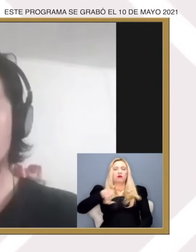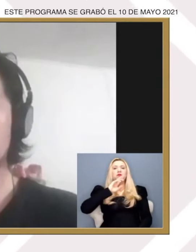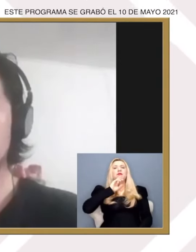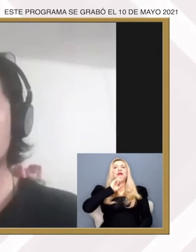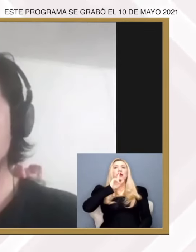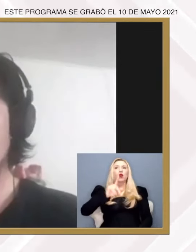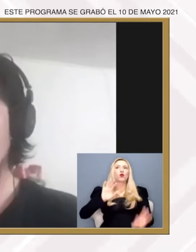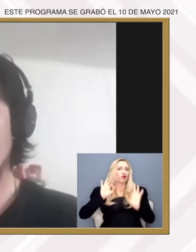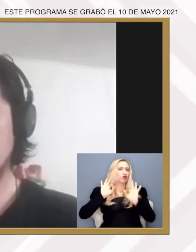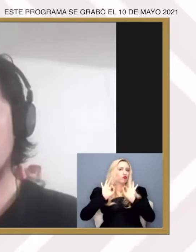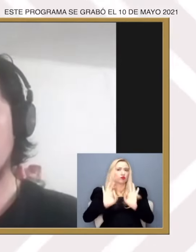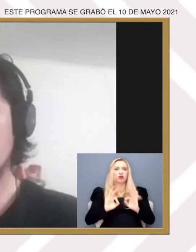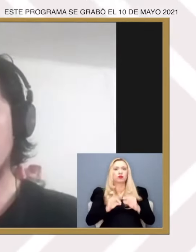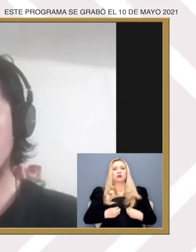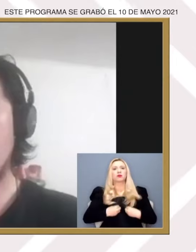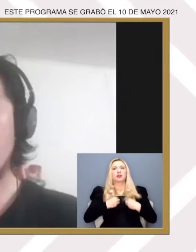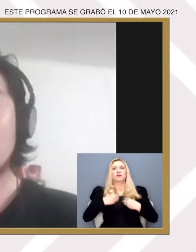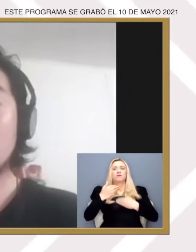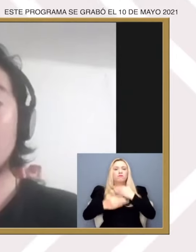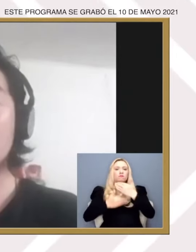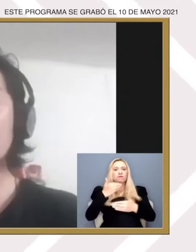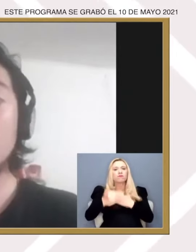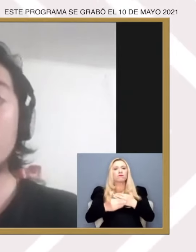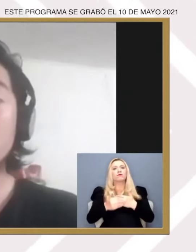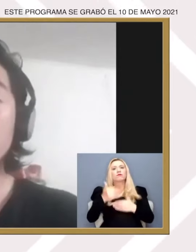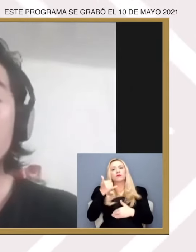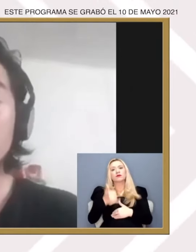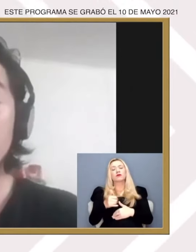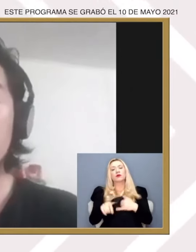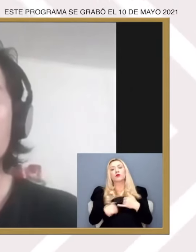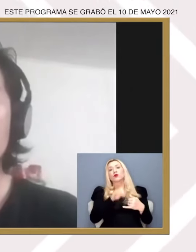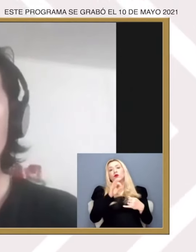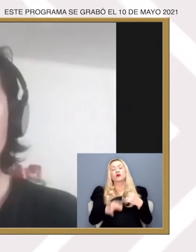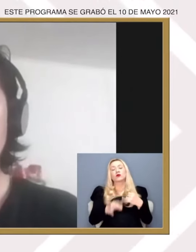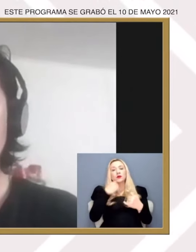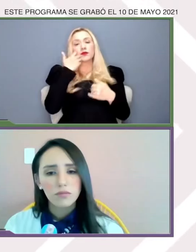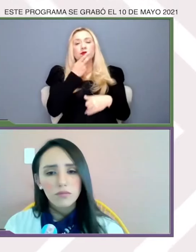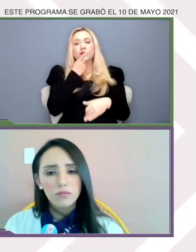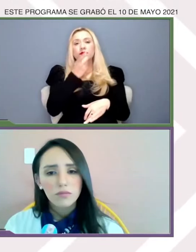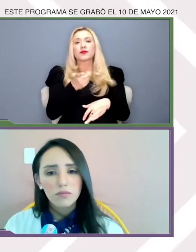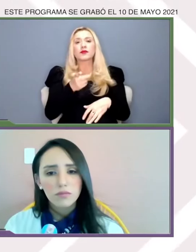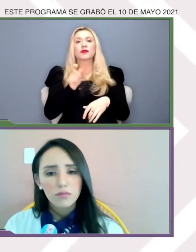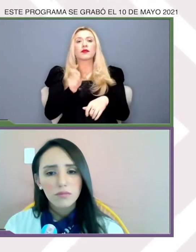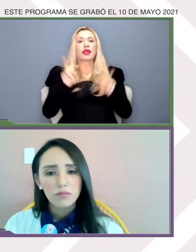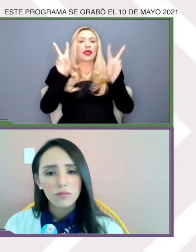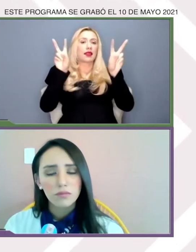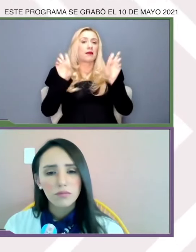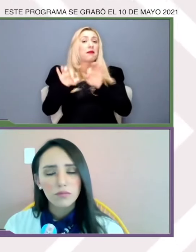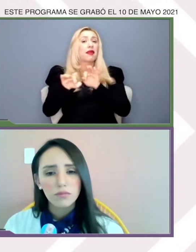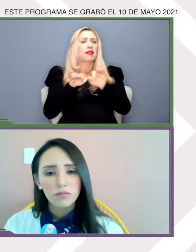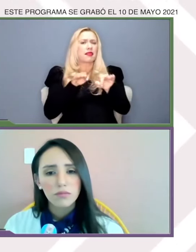mejor que pueda. Y ya por último quiero tocar el tema de trabajo.